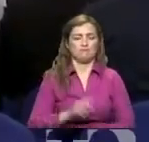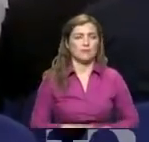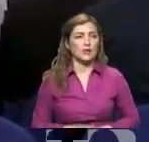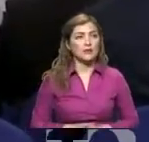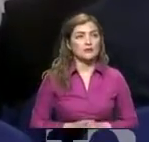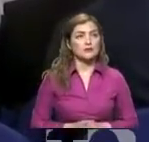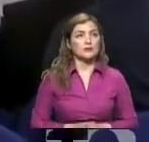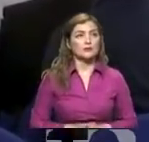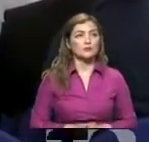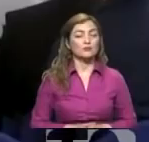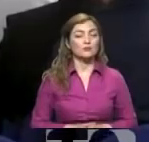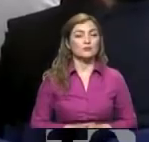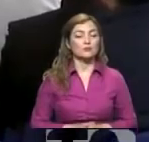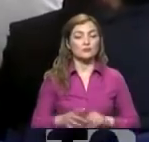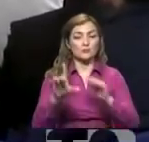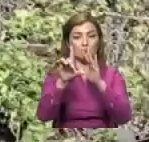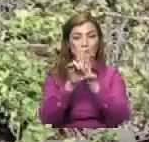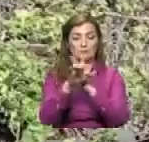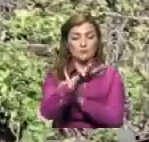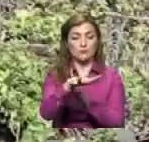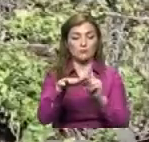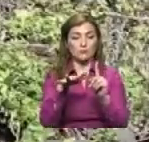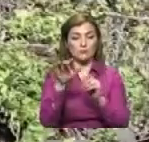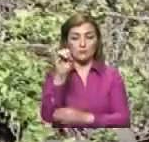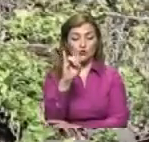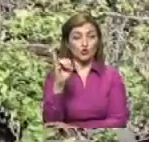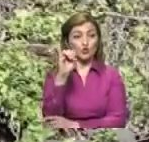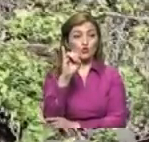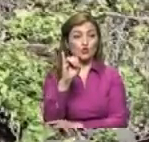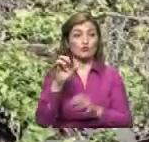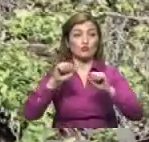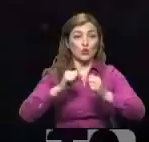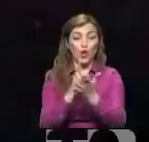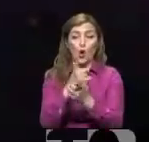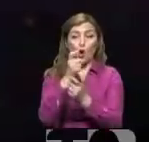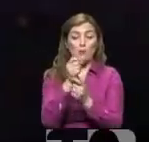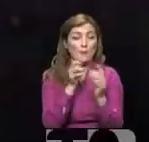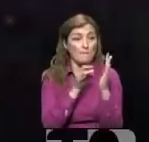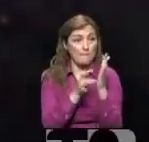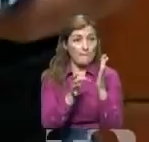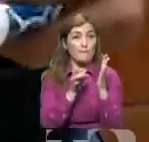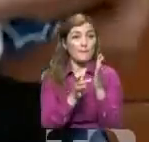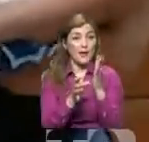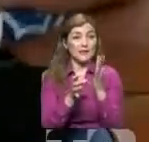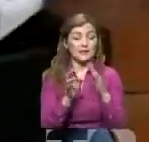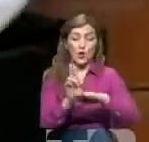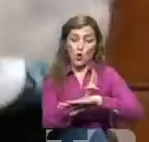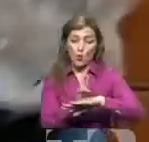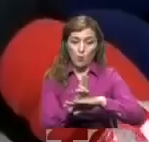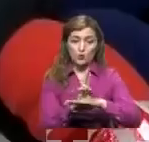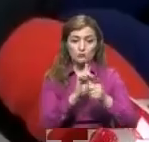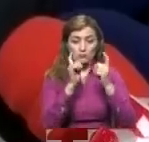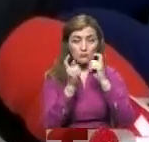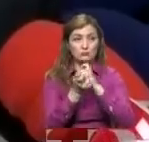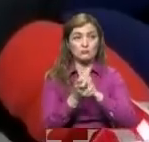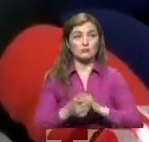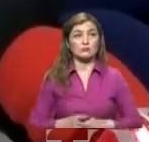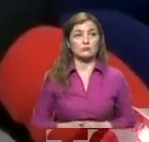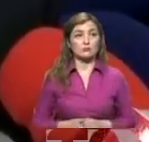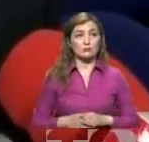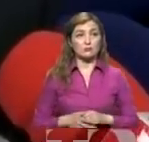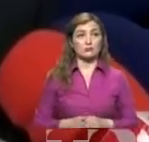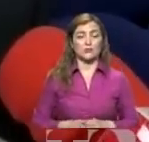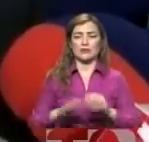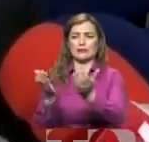obstante, dijo, según el Código Orgánico Ambiental, la industria puede adquirir residuos plásticos para darles un uso apropiado. Lo pueden traer,